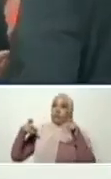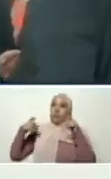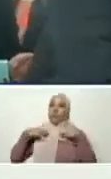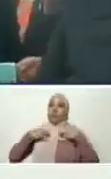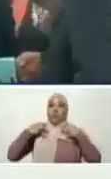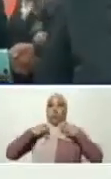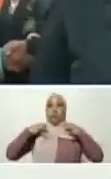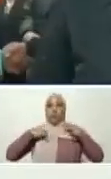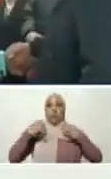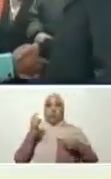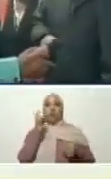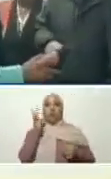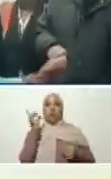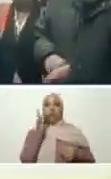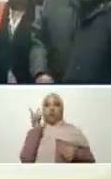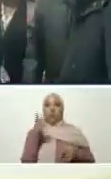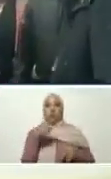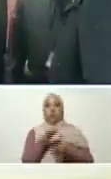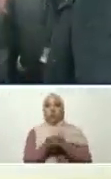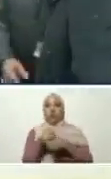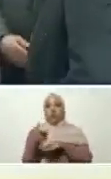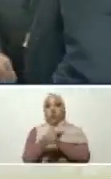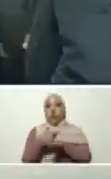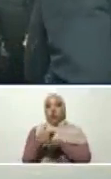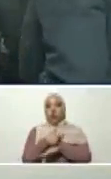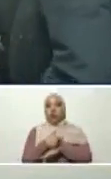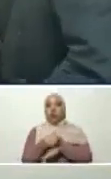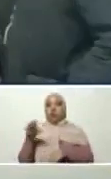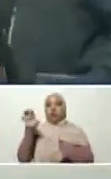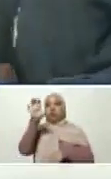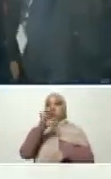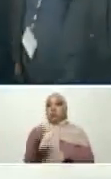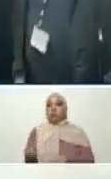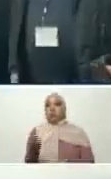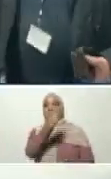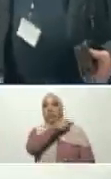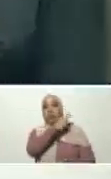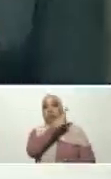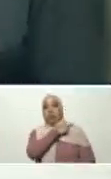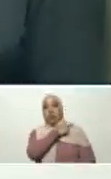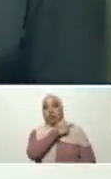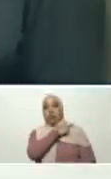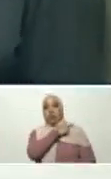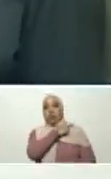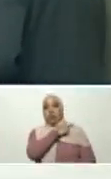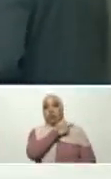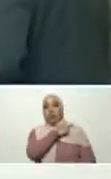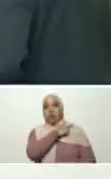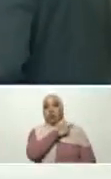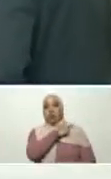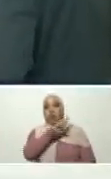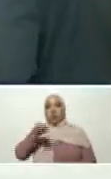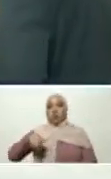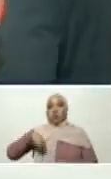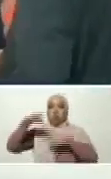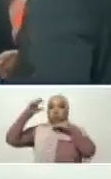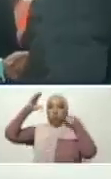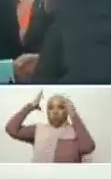azul, recibiéndole el gobierno de los Países Bajos ahí, un representante. Ahí está nuestro embajador